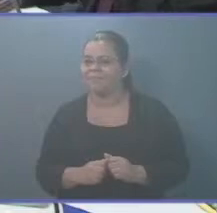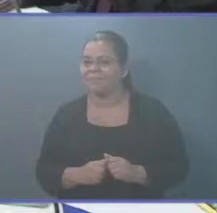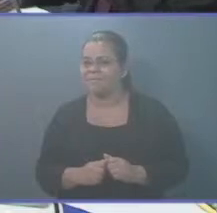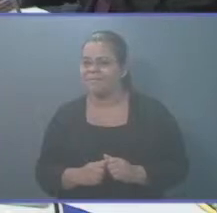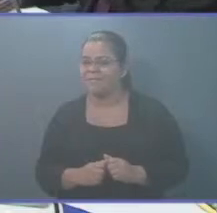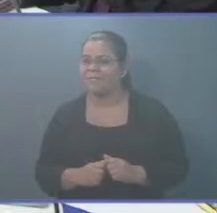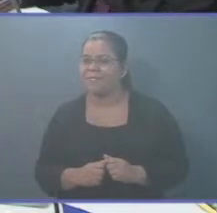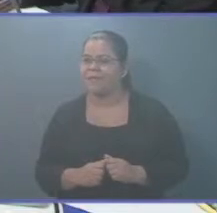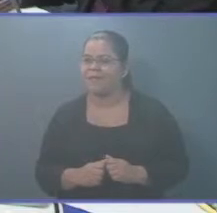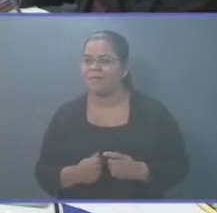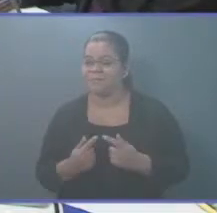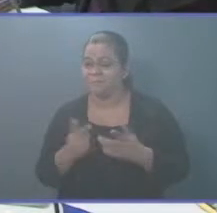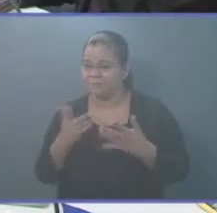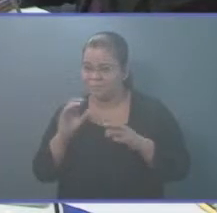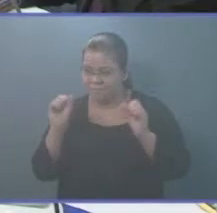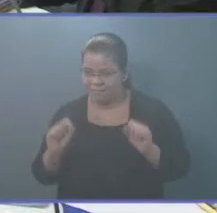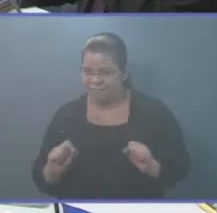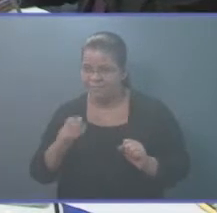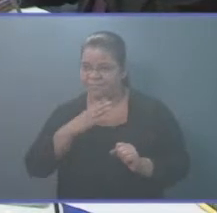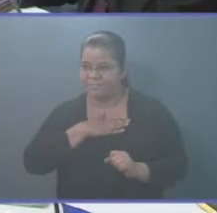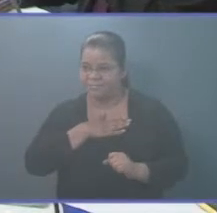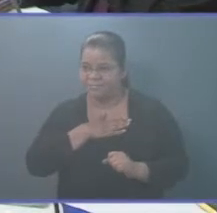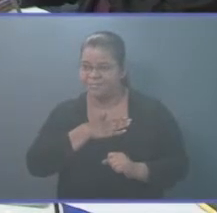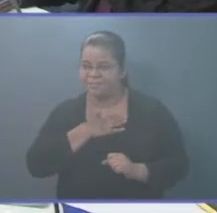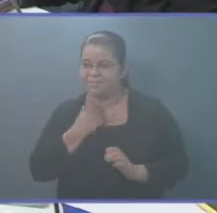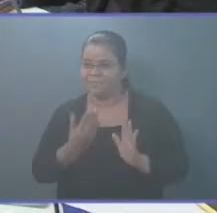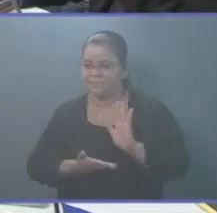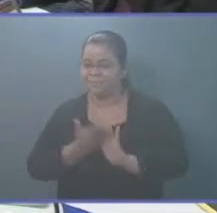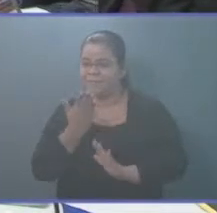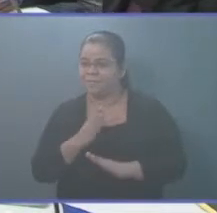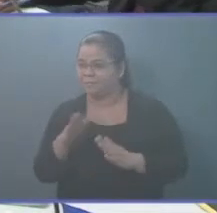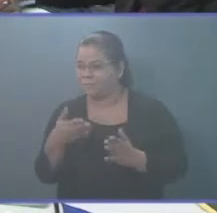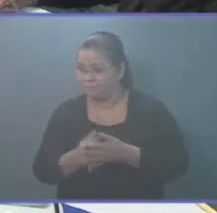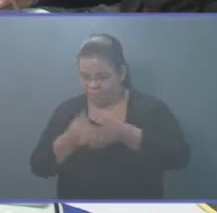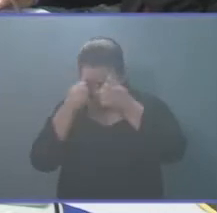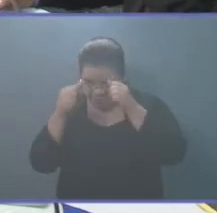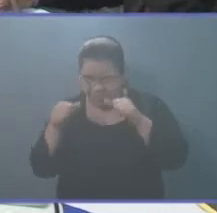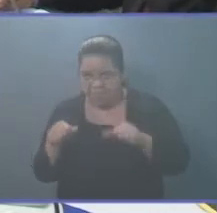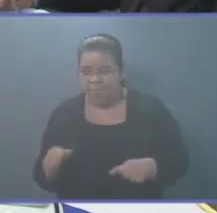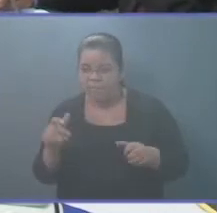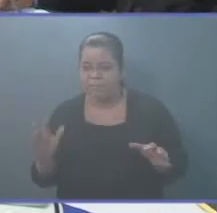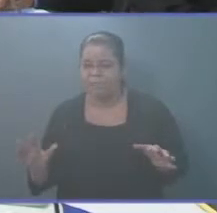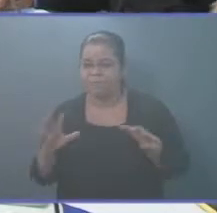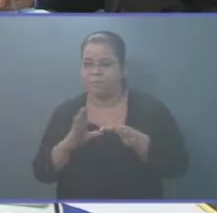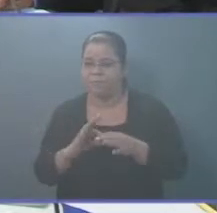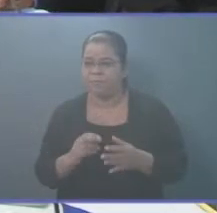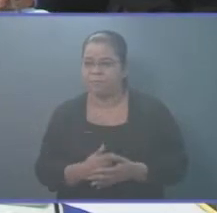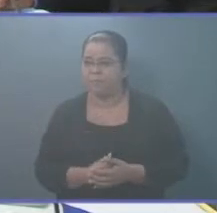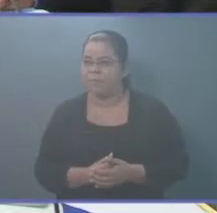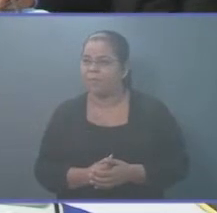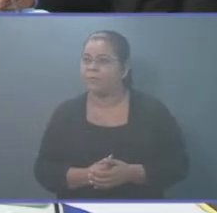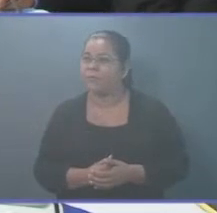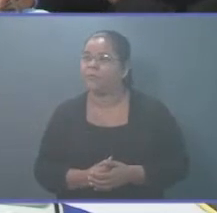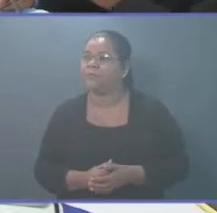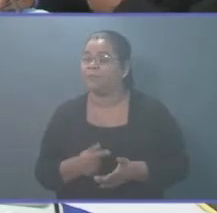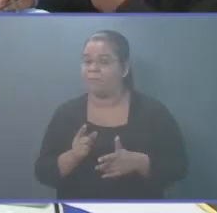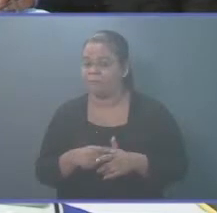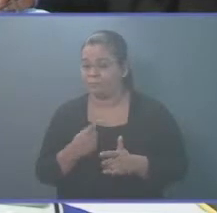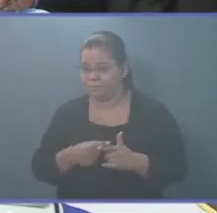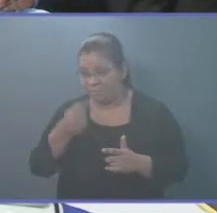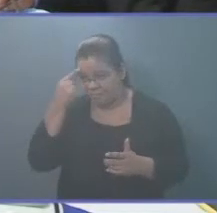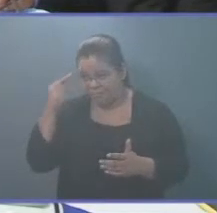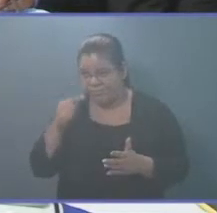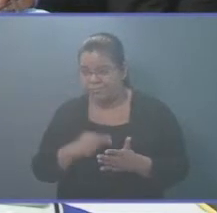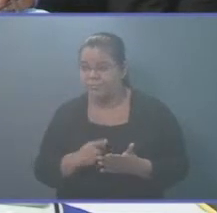del tráfico, también lo puede hacer la policía, principalmente cuando está en el desarrollo de un procedimiento en